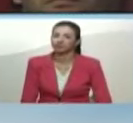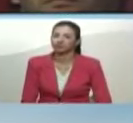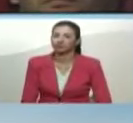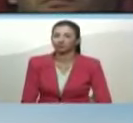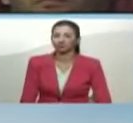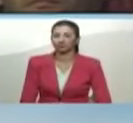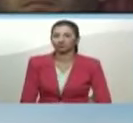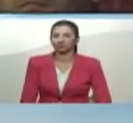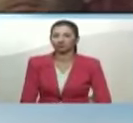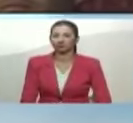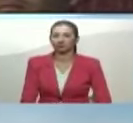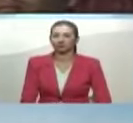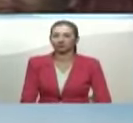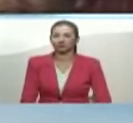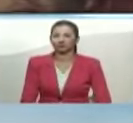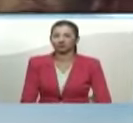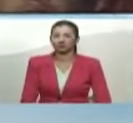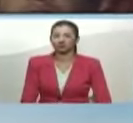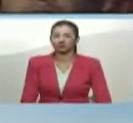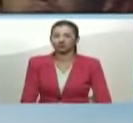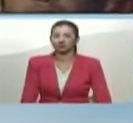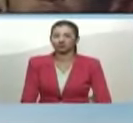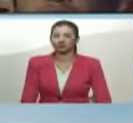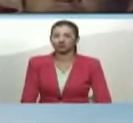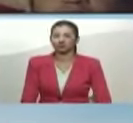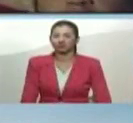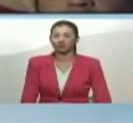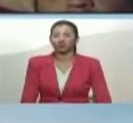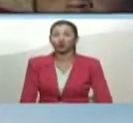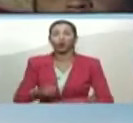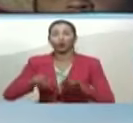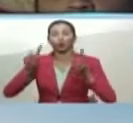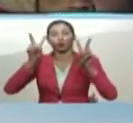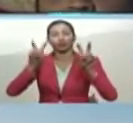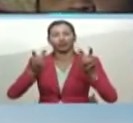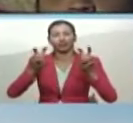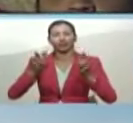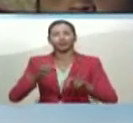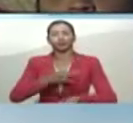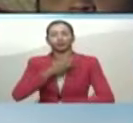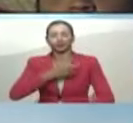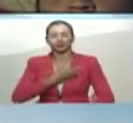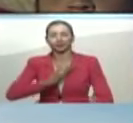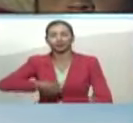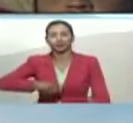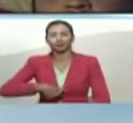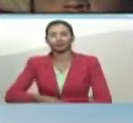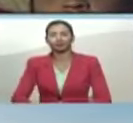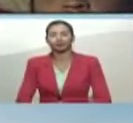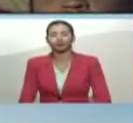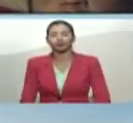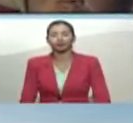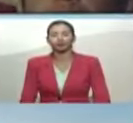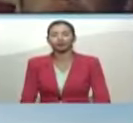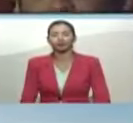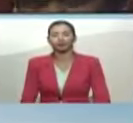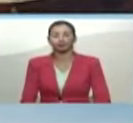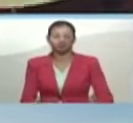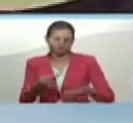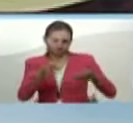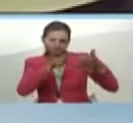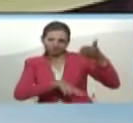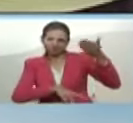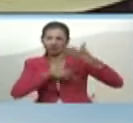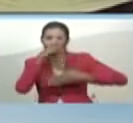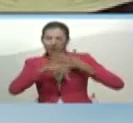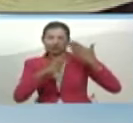un tema importante, de verdad, presidente, remítase a nuestro plan de pesca. Aquí